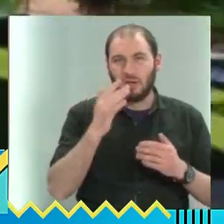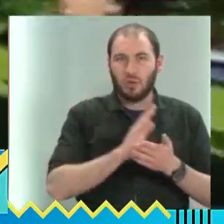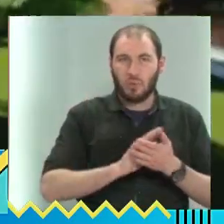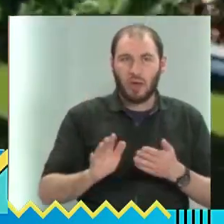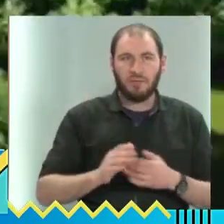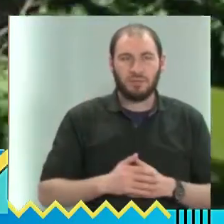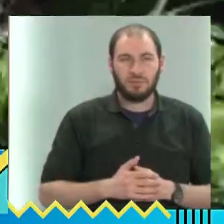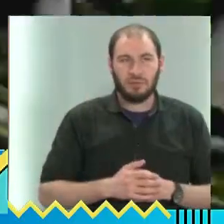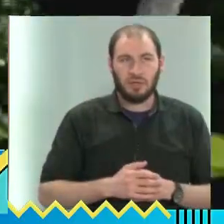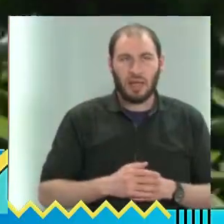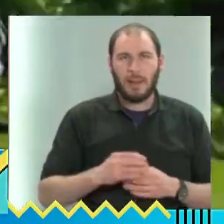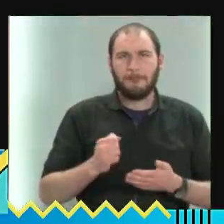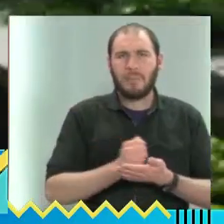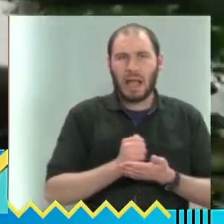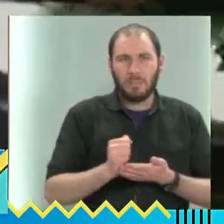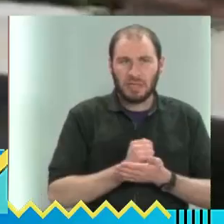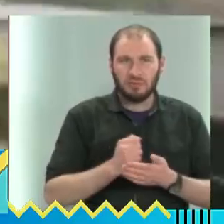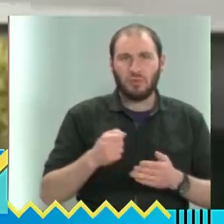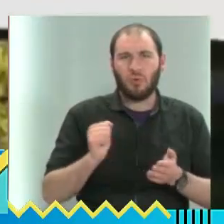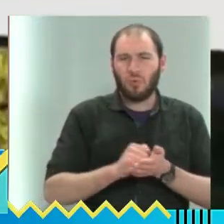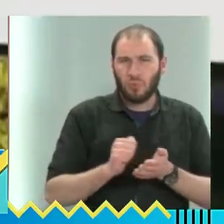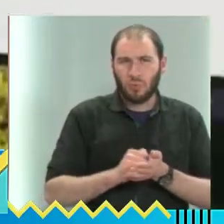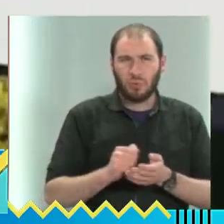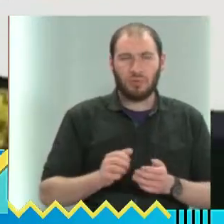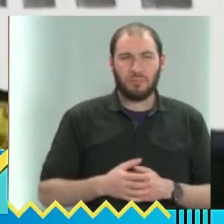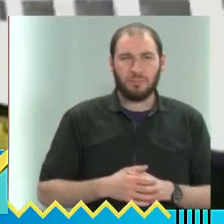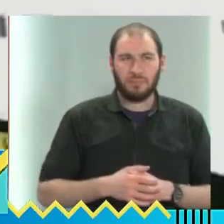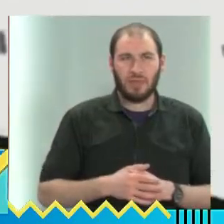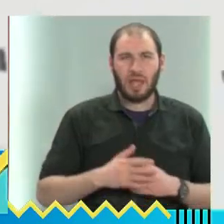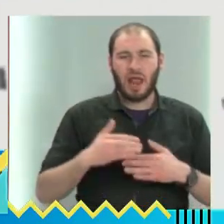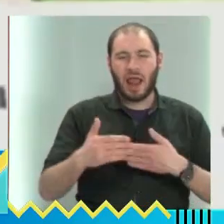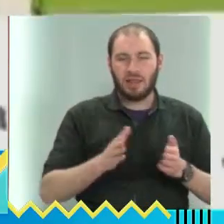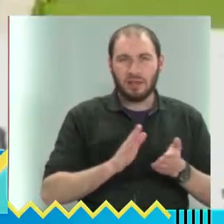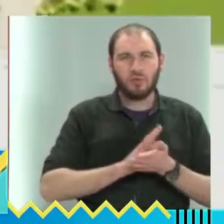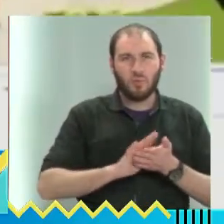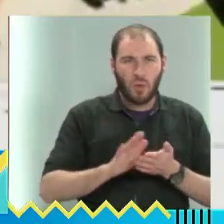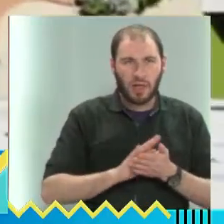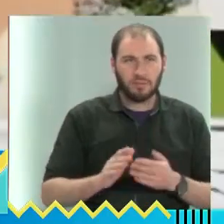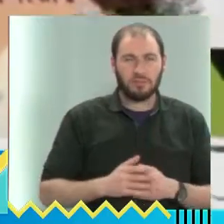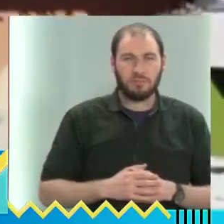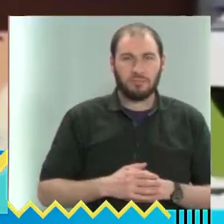nuevos pegamentos, nuevos cementos, nuevos ladrillos,